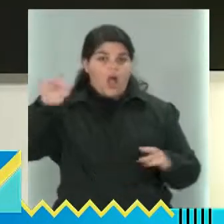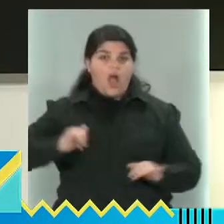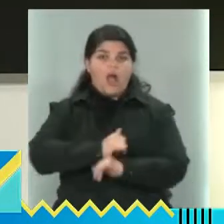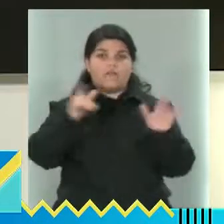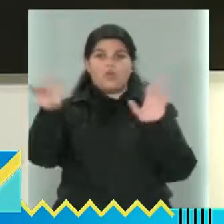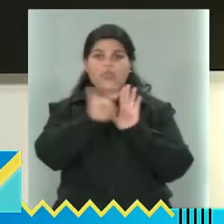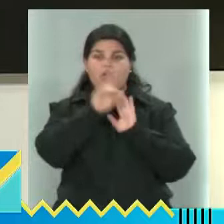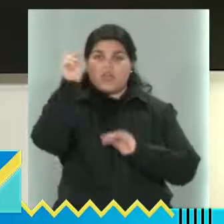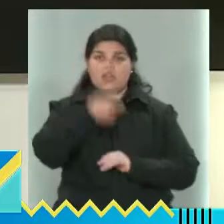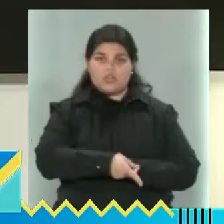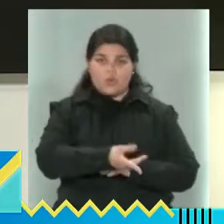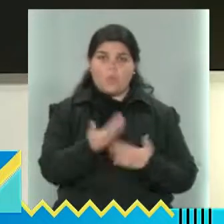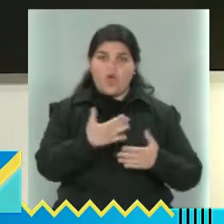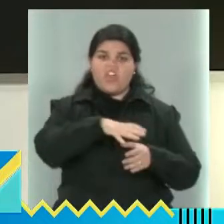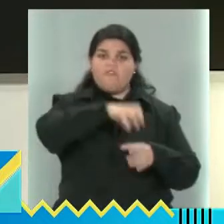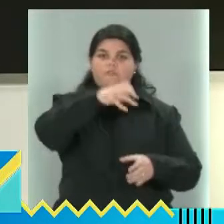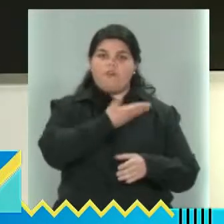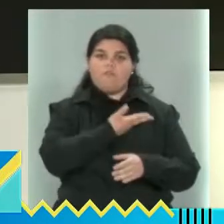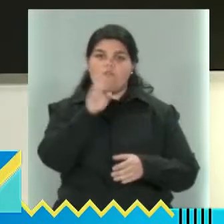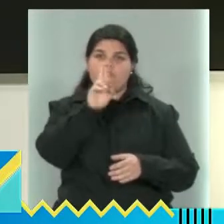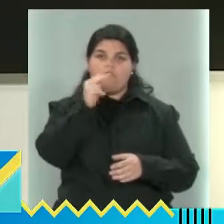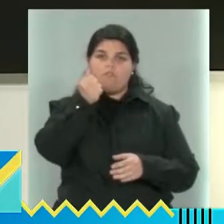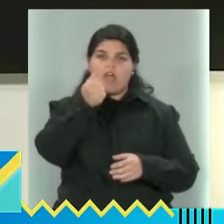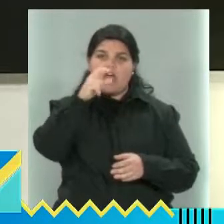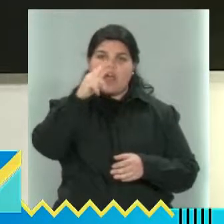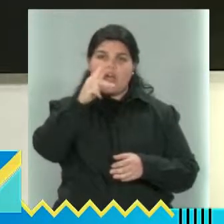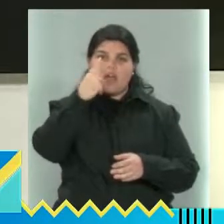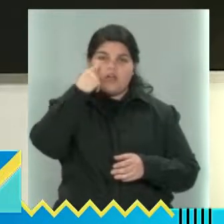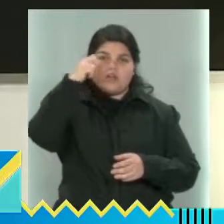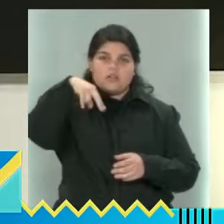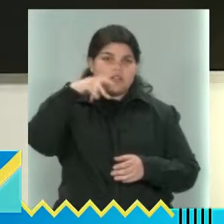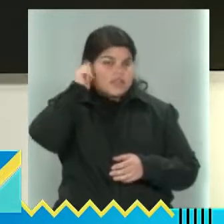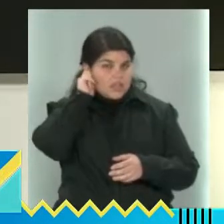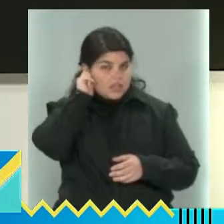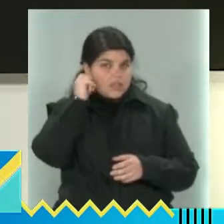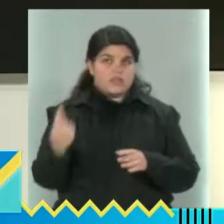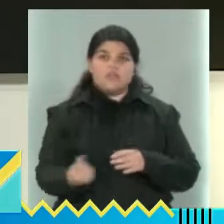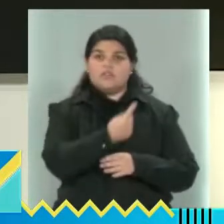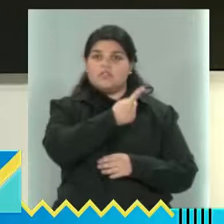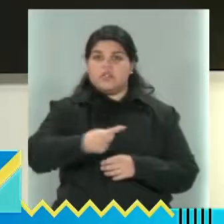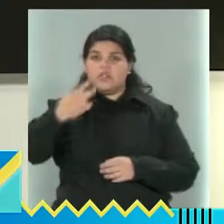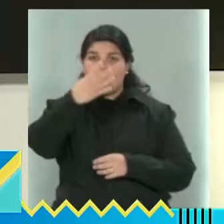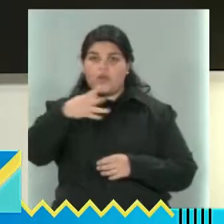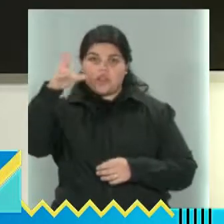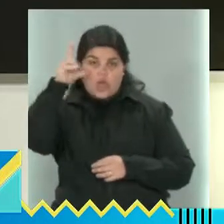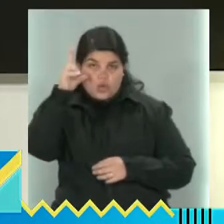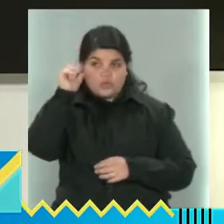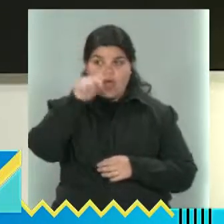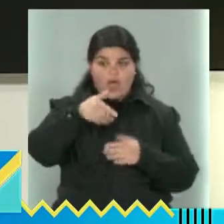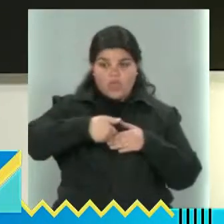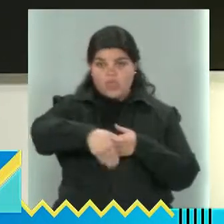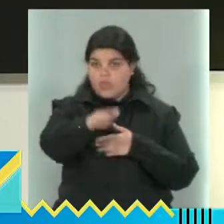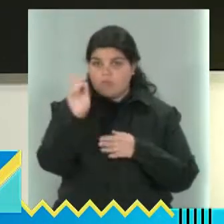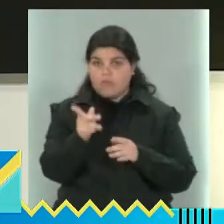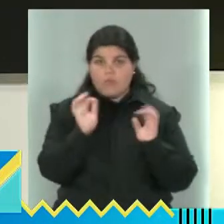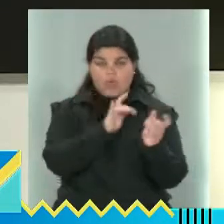decreto reglamentario del fracking, justamente de esta actividad, ¿sí? El decreto 248. En ese marco se daba este